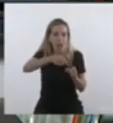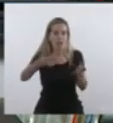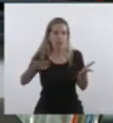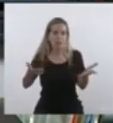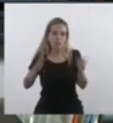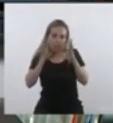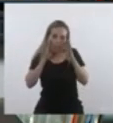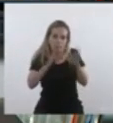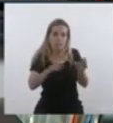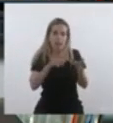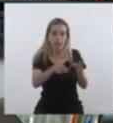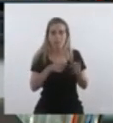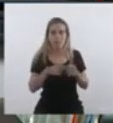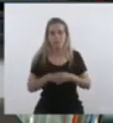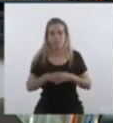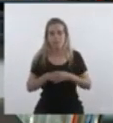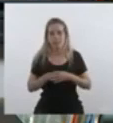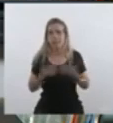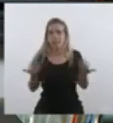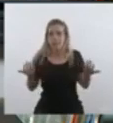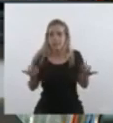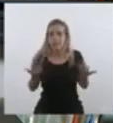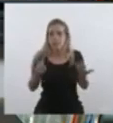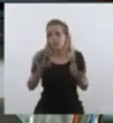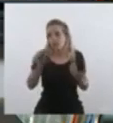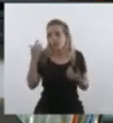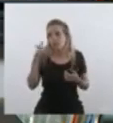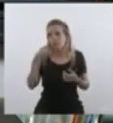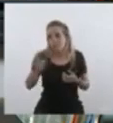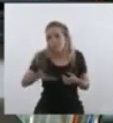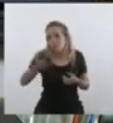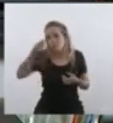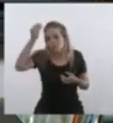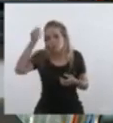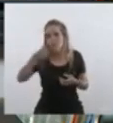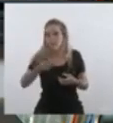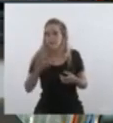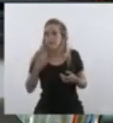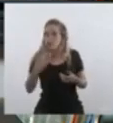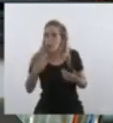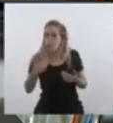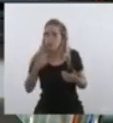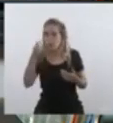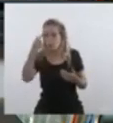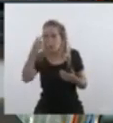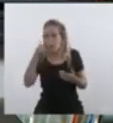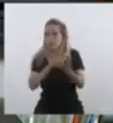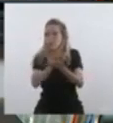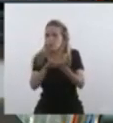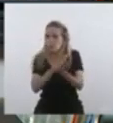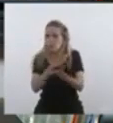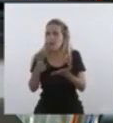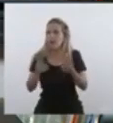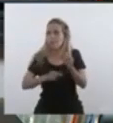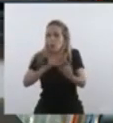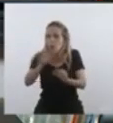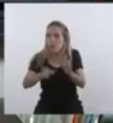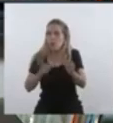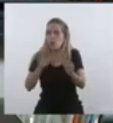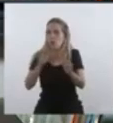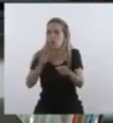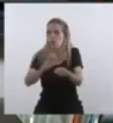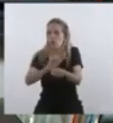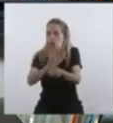Para que podamos enfrentar, como ya se los he dicho otras veces, esta pandemia, contamos ahora con la